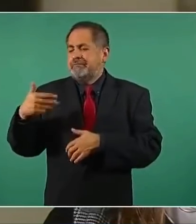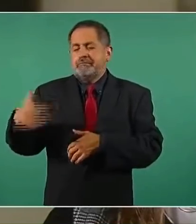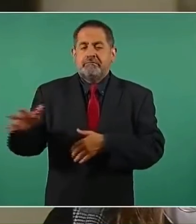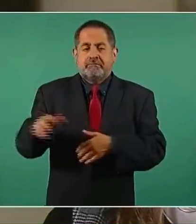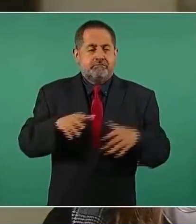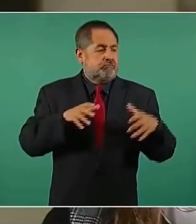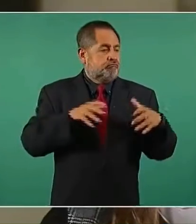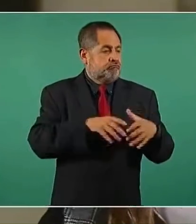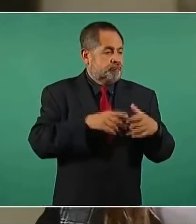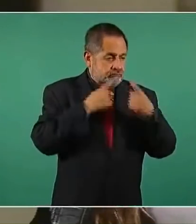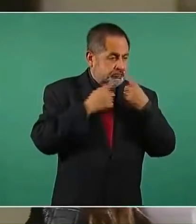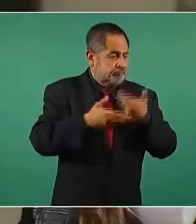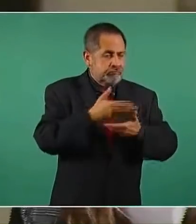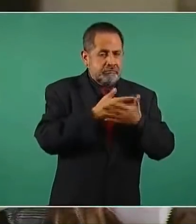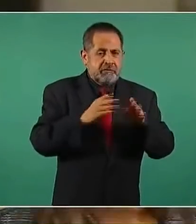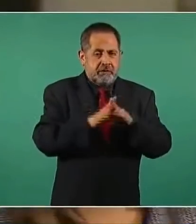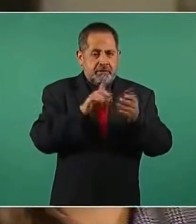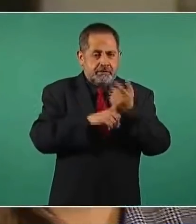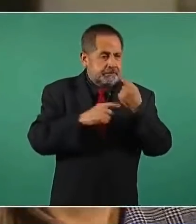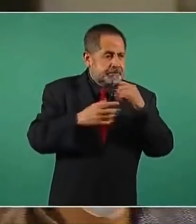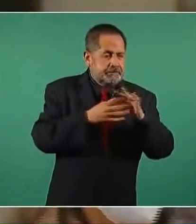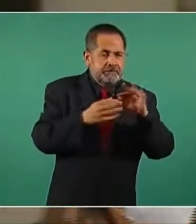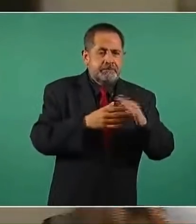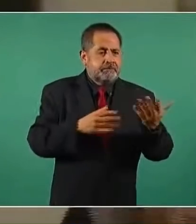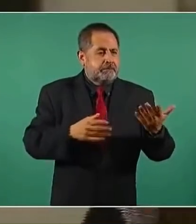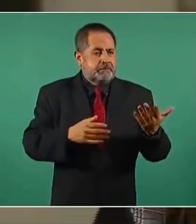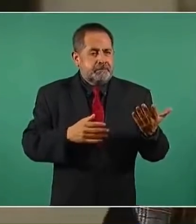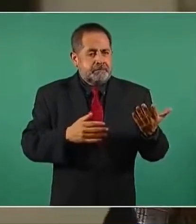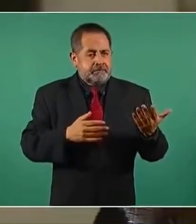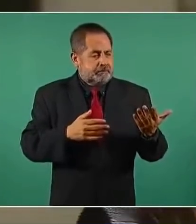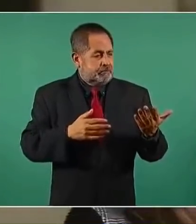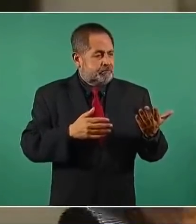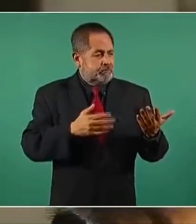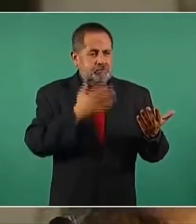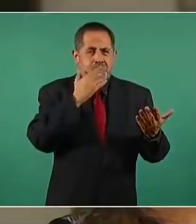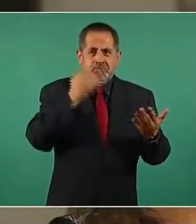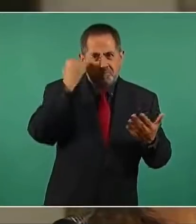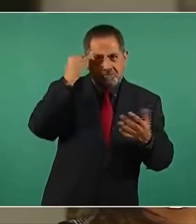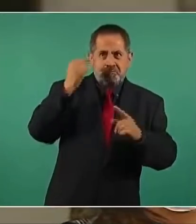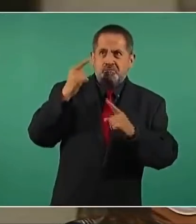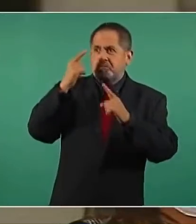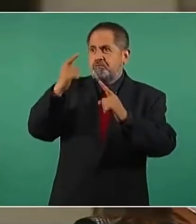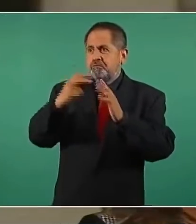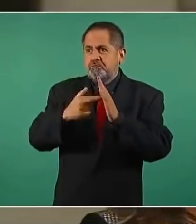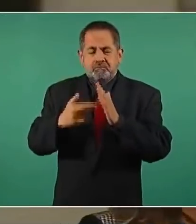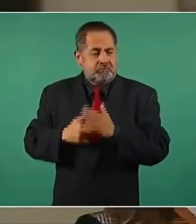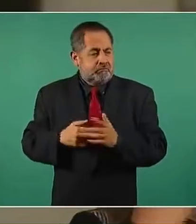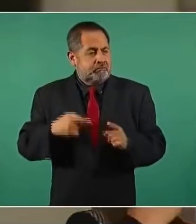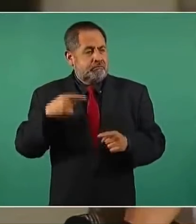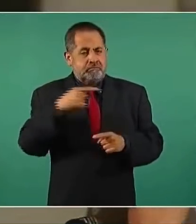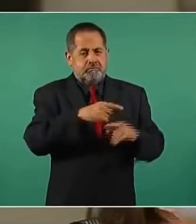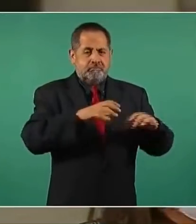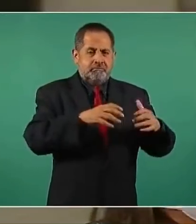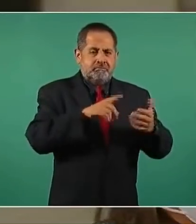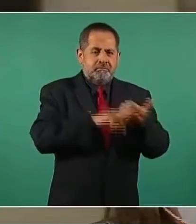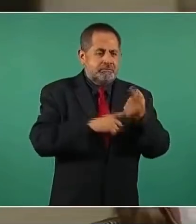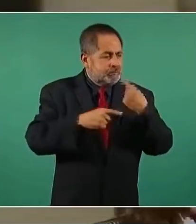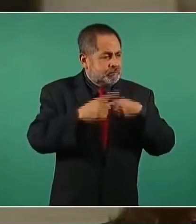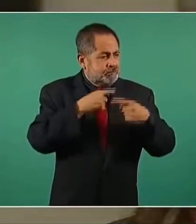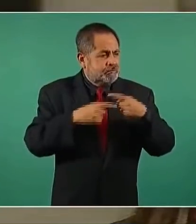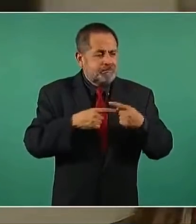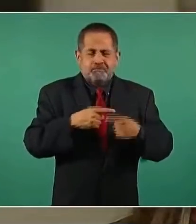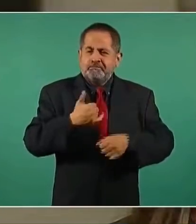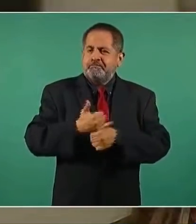sino obtener beneficios particulares, sin valores e ideales. Estos obstaculizan de manera deliberada